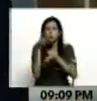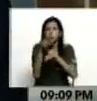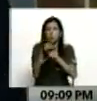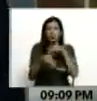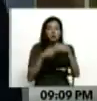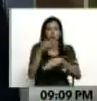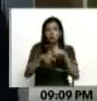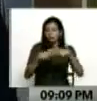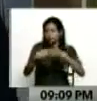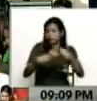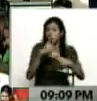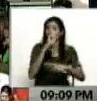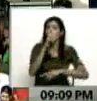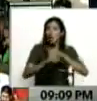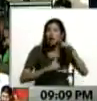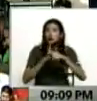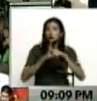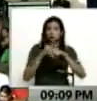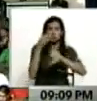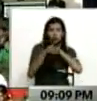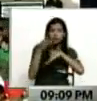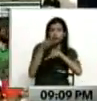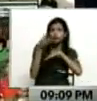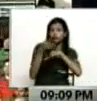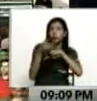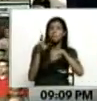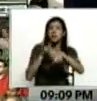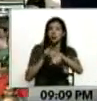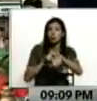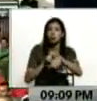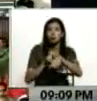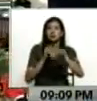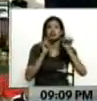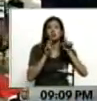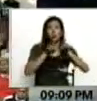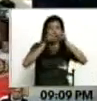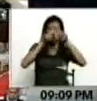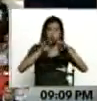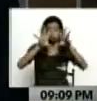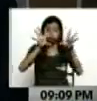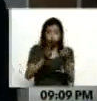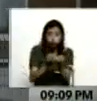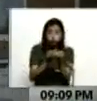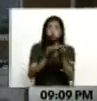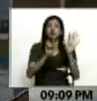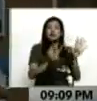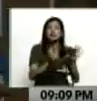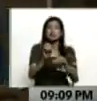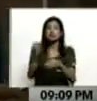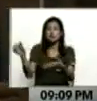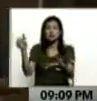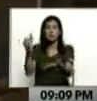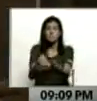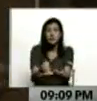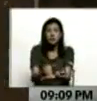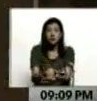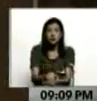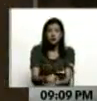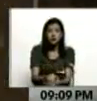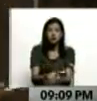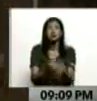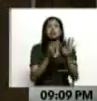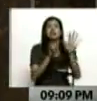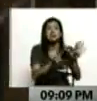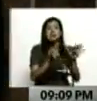consultas Perdón por año por año son 700,000 consultas Ah